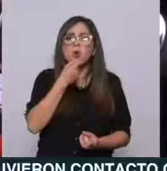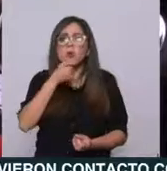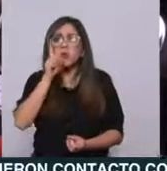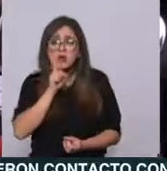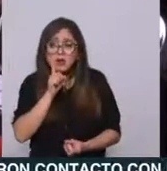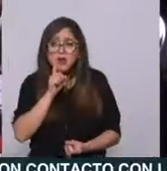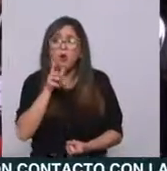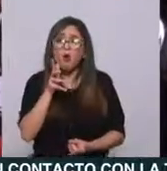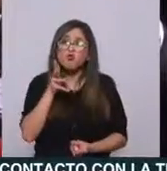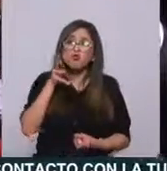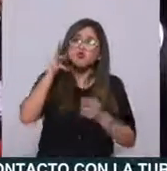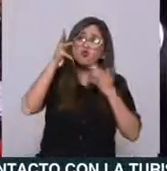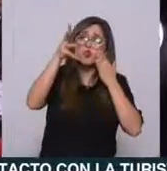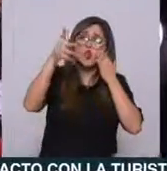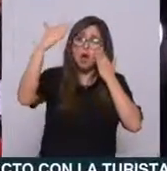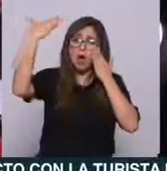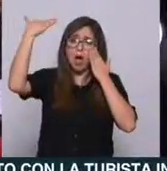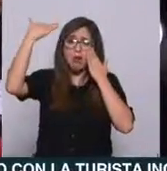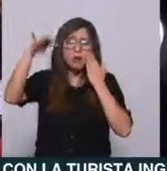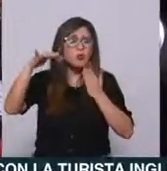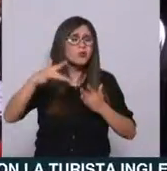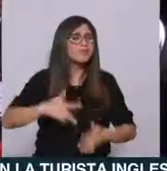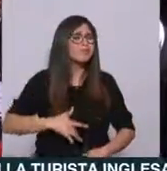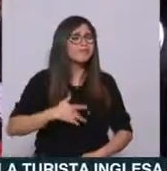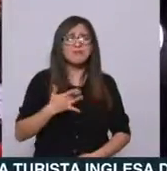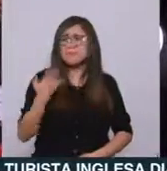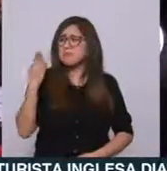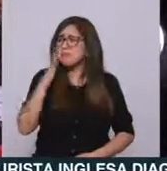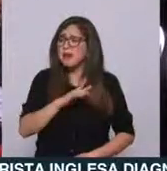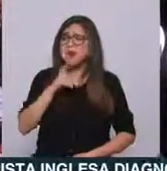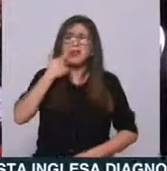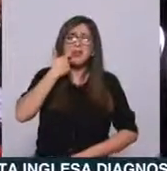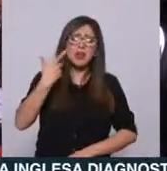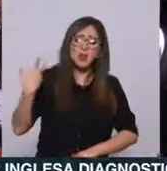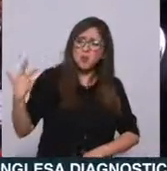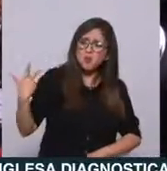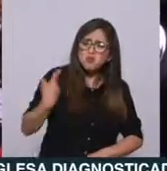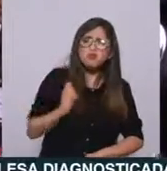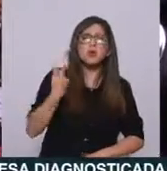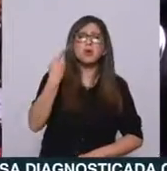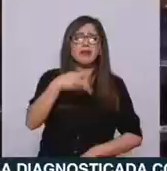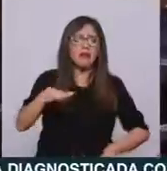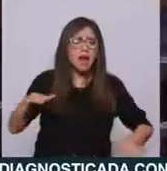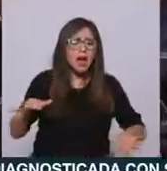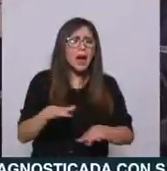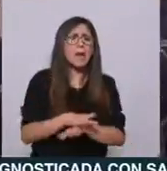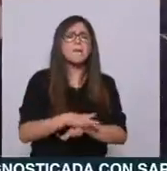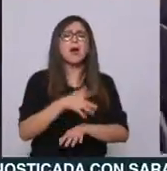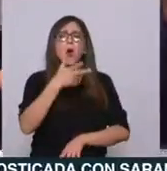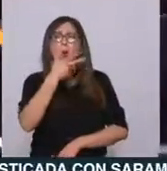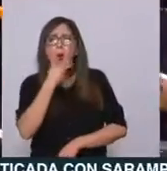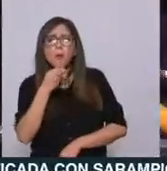está conforme, aún así quiere hormonizarse, quiere cambiar su sexo, está en todo